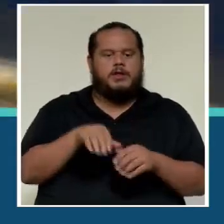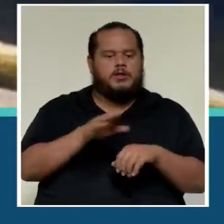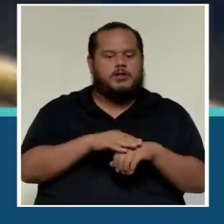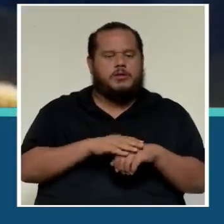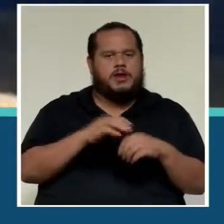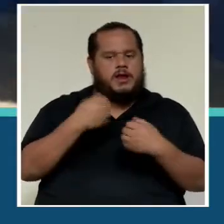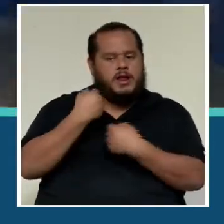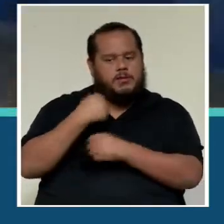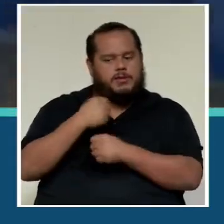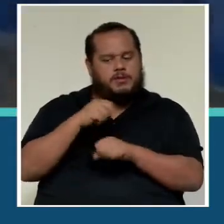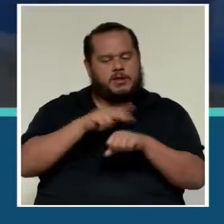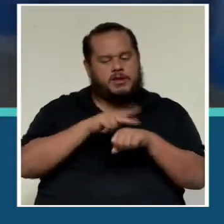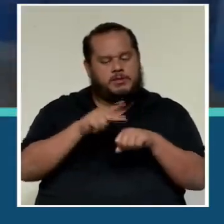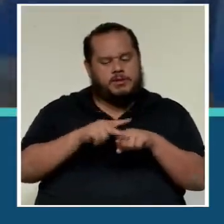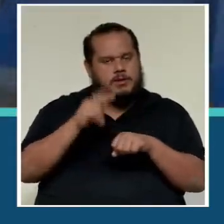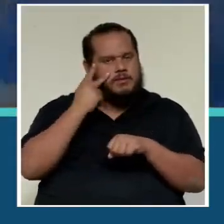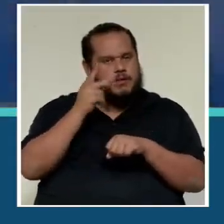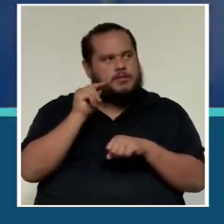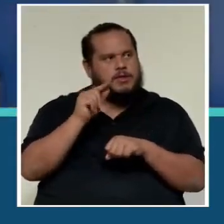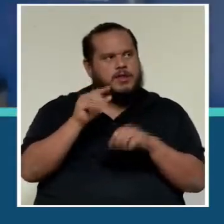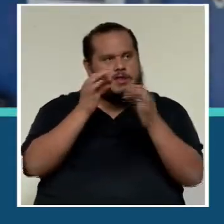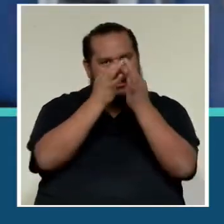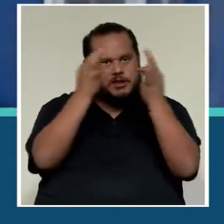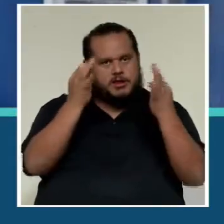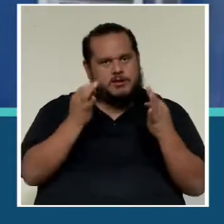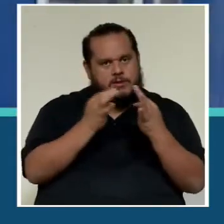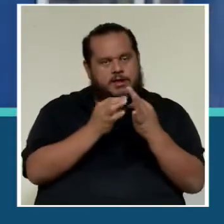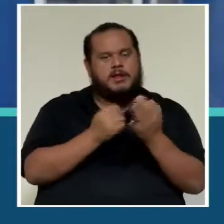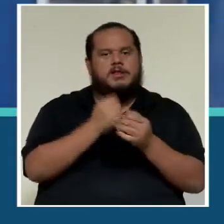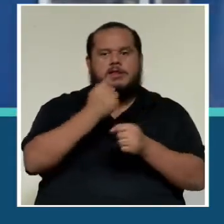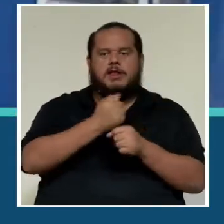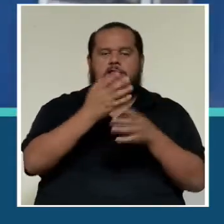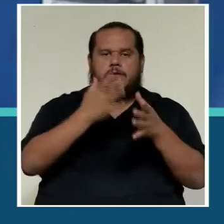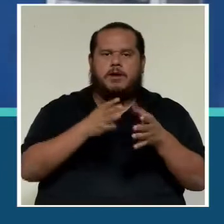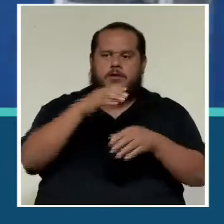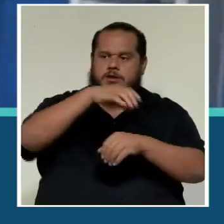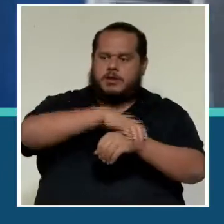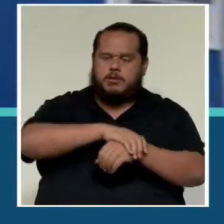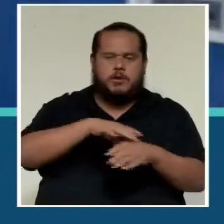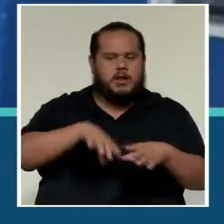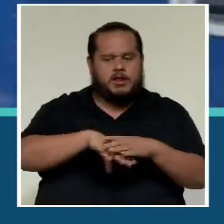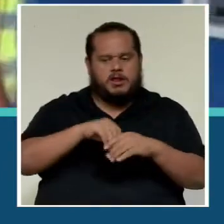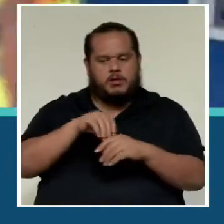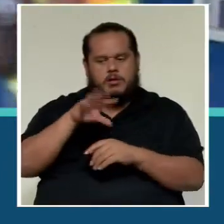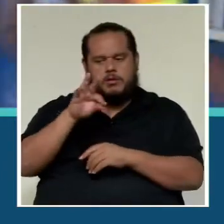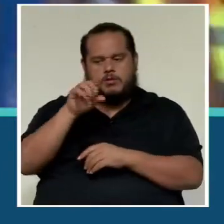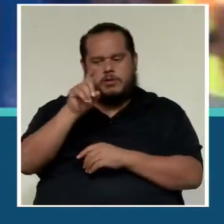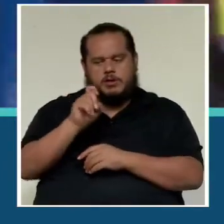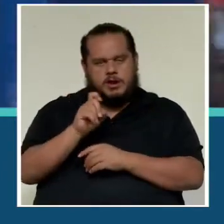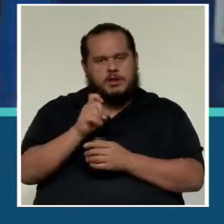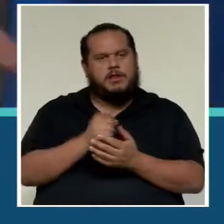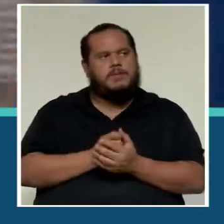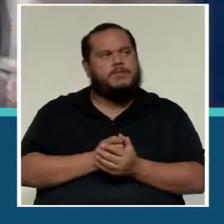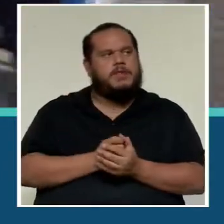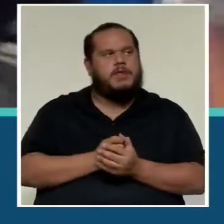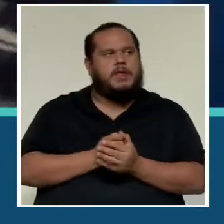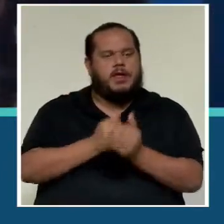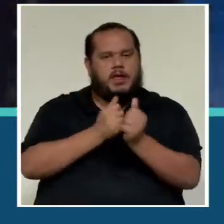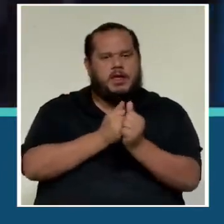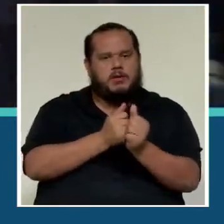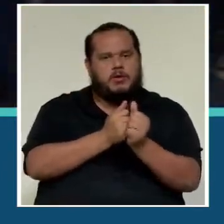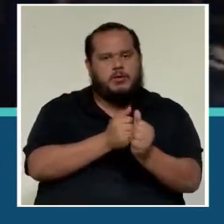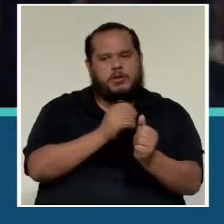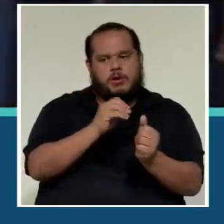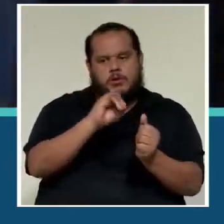de Pérez Celedón, vemos estas imágenes del funcionario detenido que salió a eso de las 9:30, custodiado por el